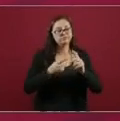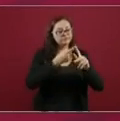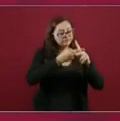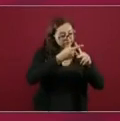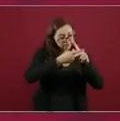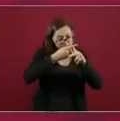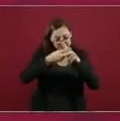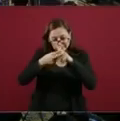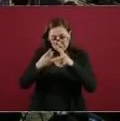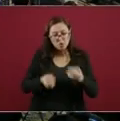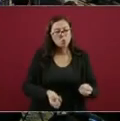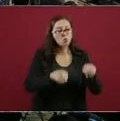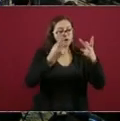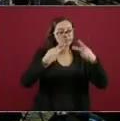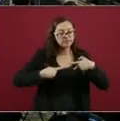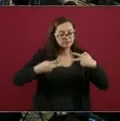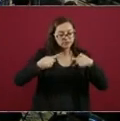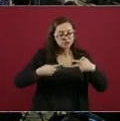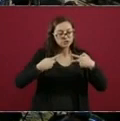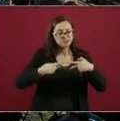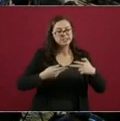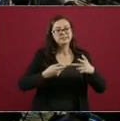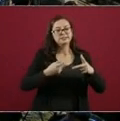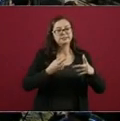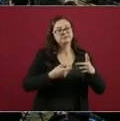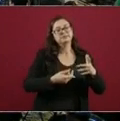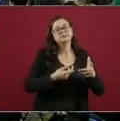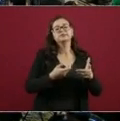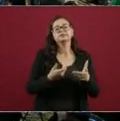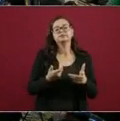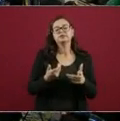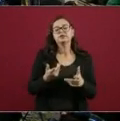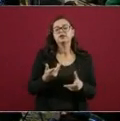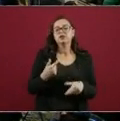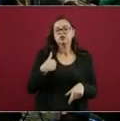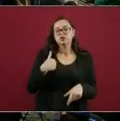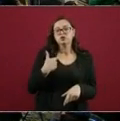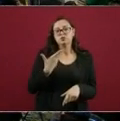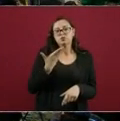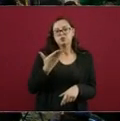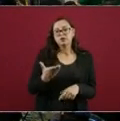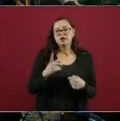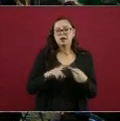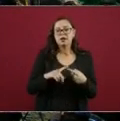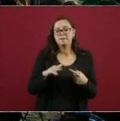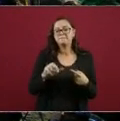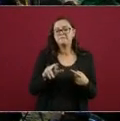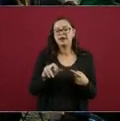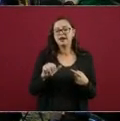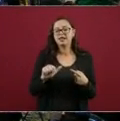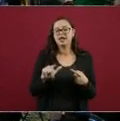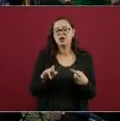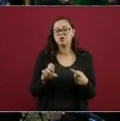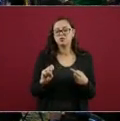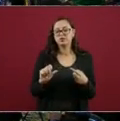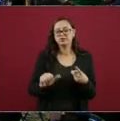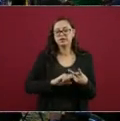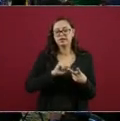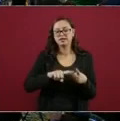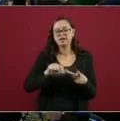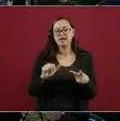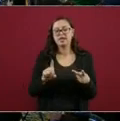hizo eh les estoy pidiendo a María Luisa alborz Ariana Montiel